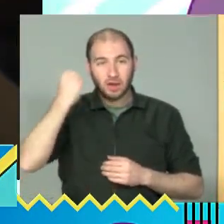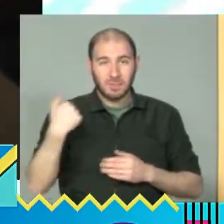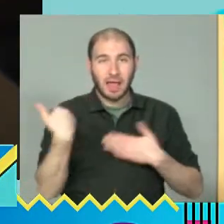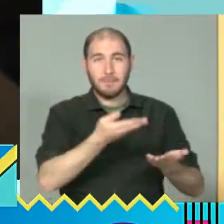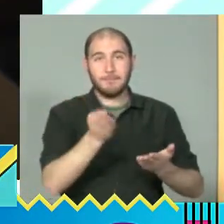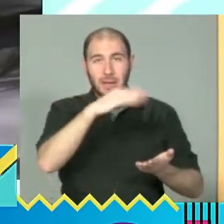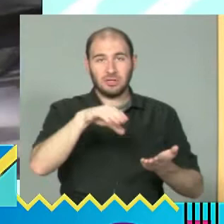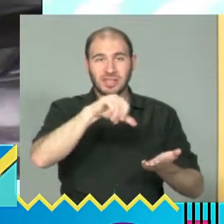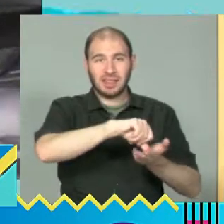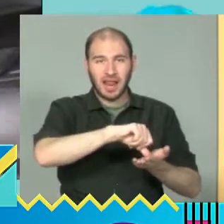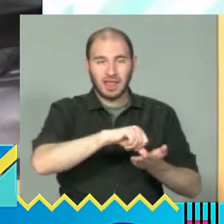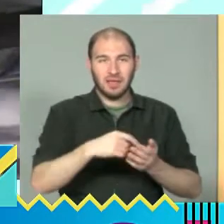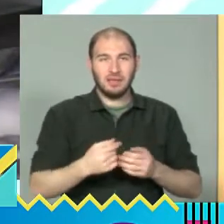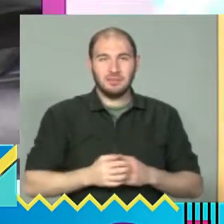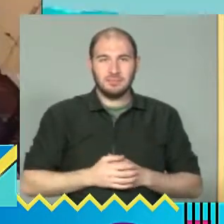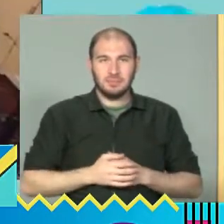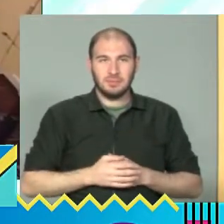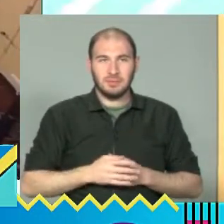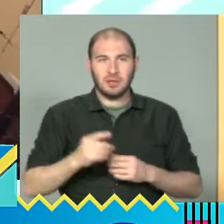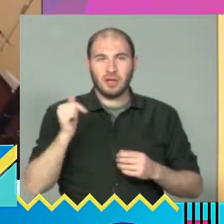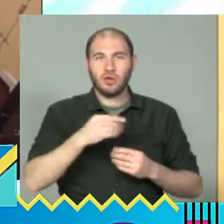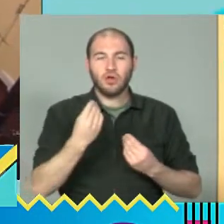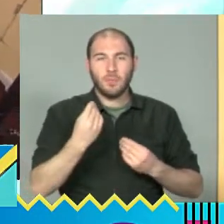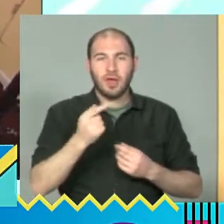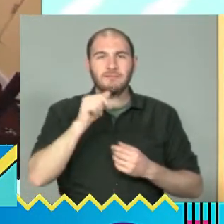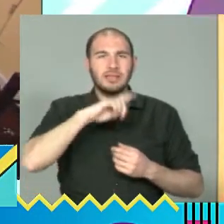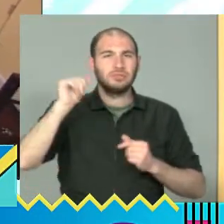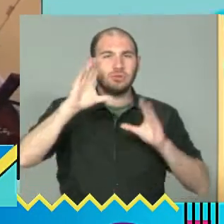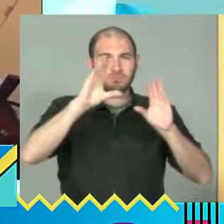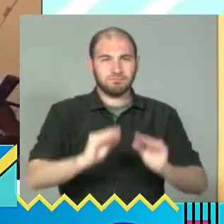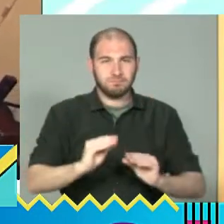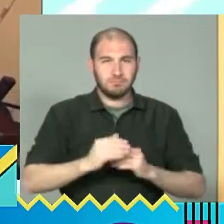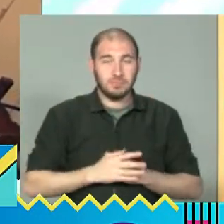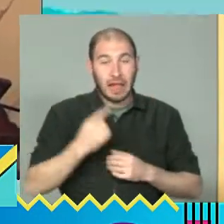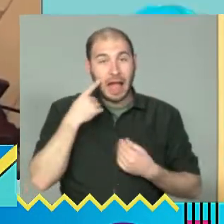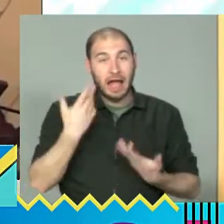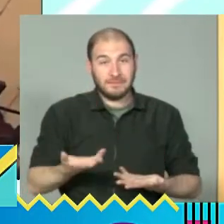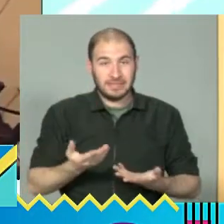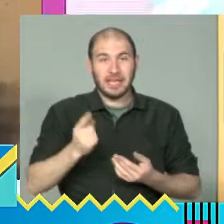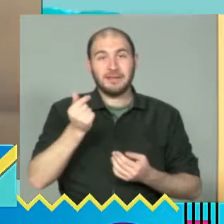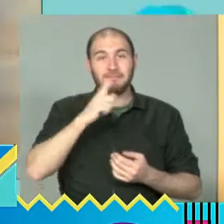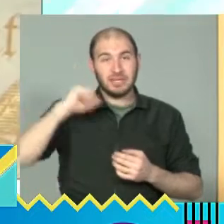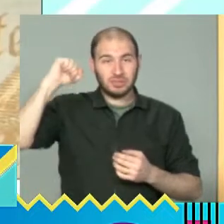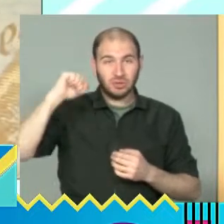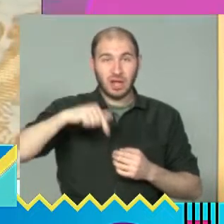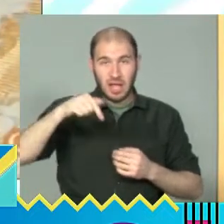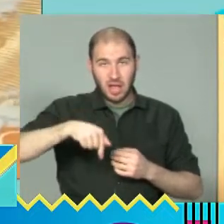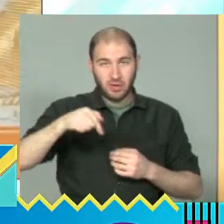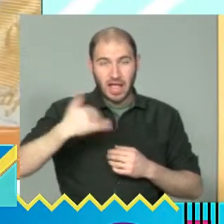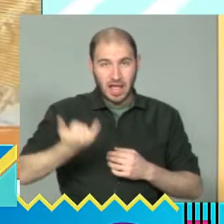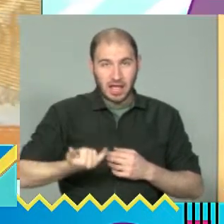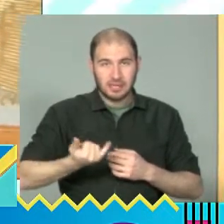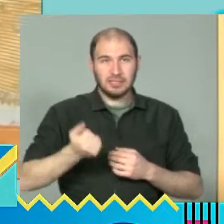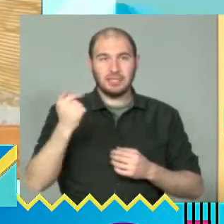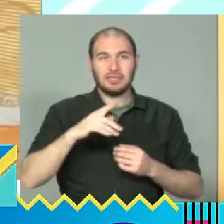Banco Central en cómo, digamos, en cuanto a retraer la inflación. Habrá que ver si la inflación que hoy tenemos es